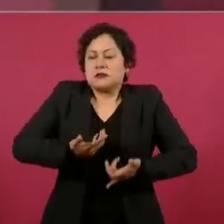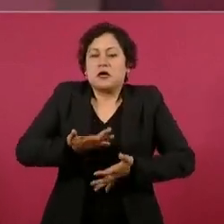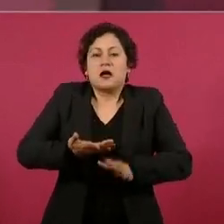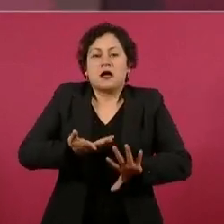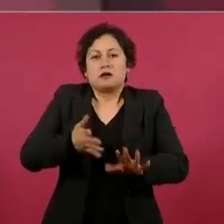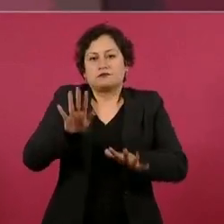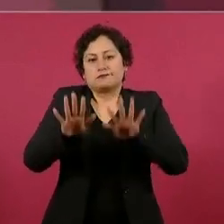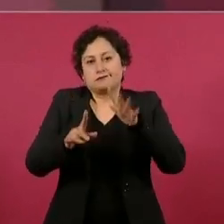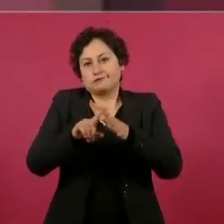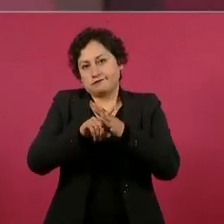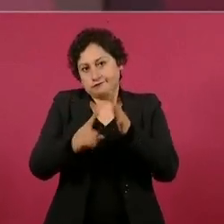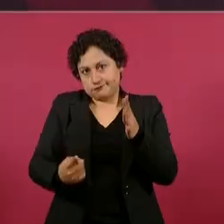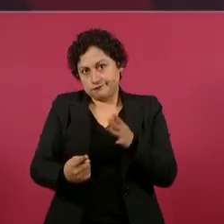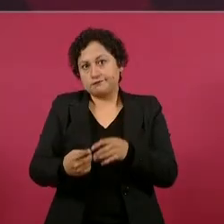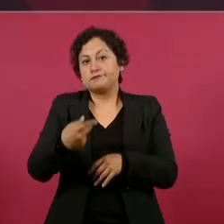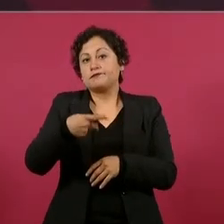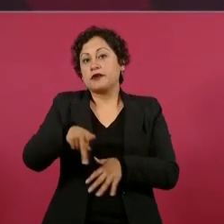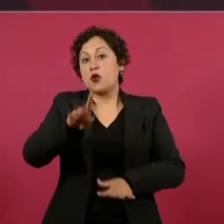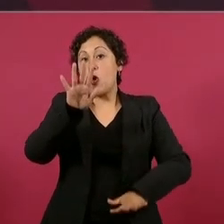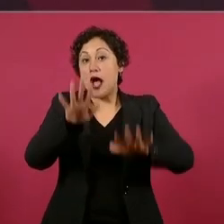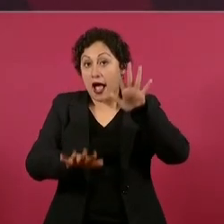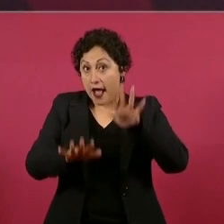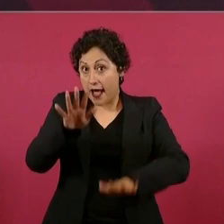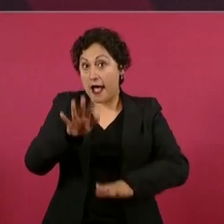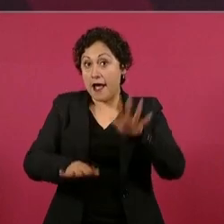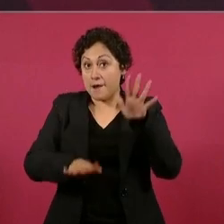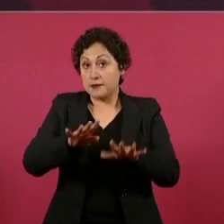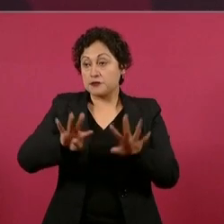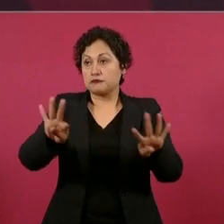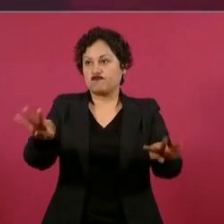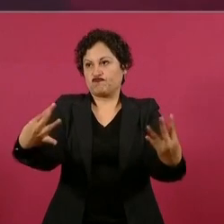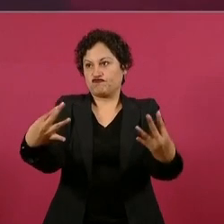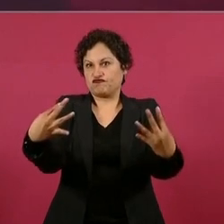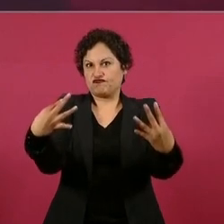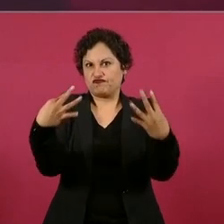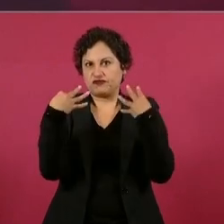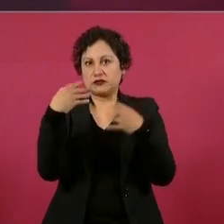bien visto por los oligarcas